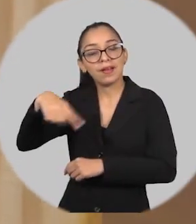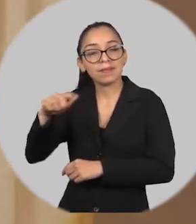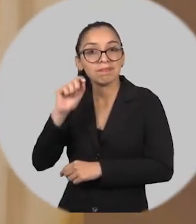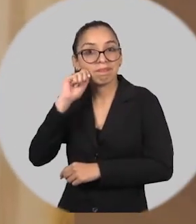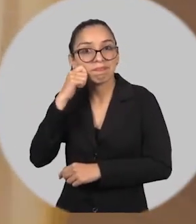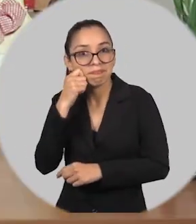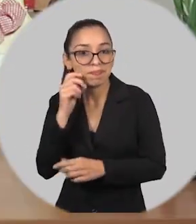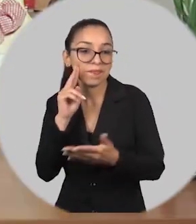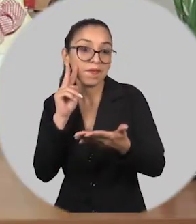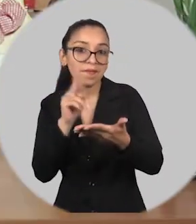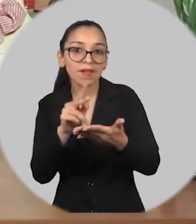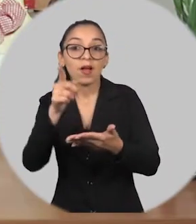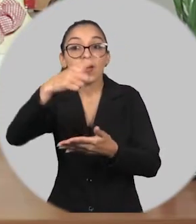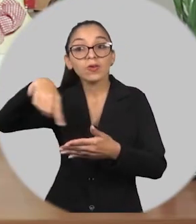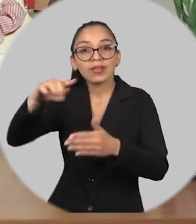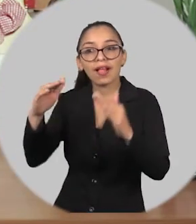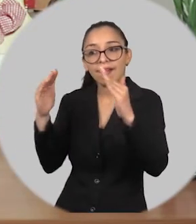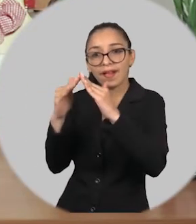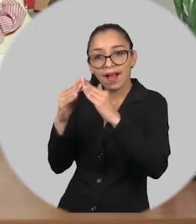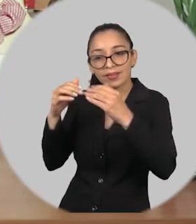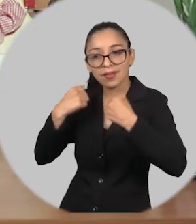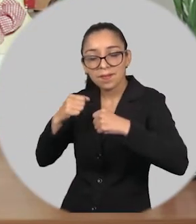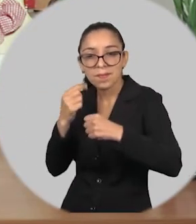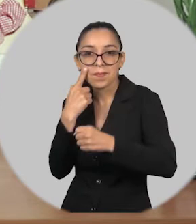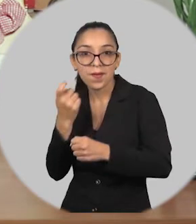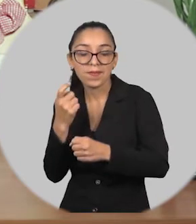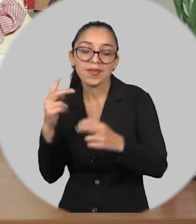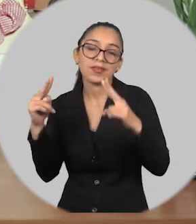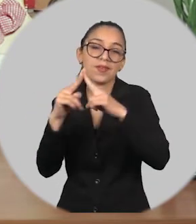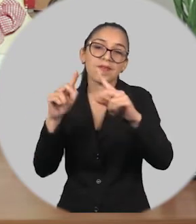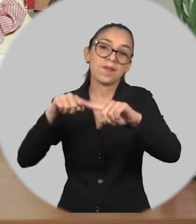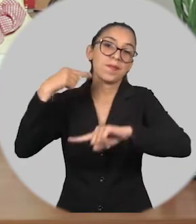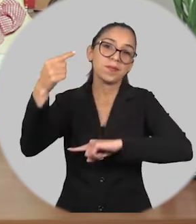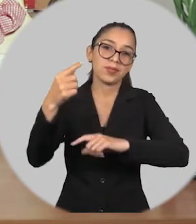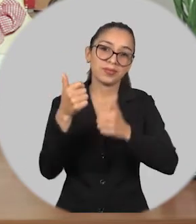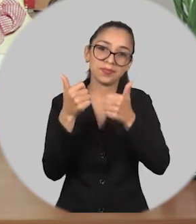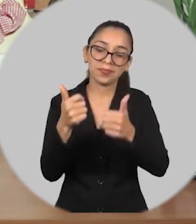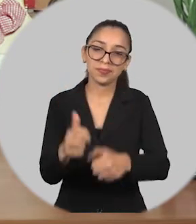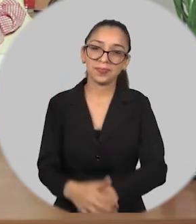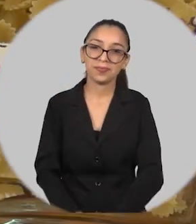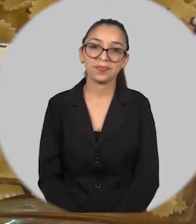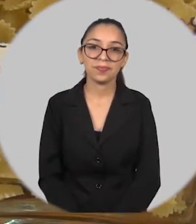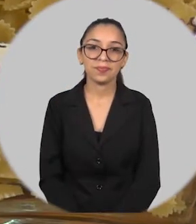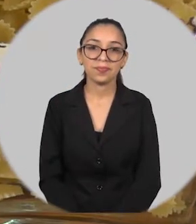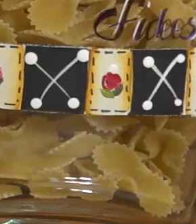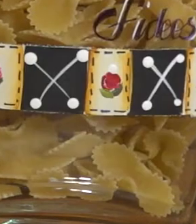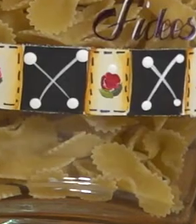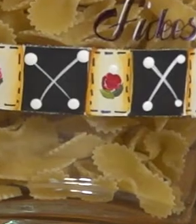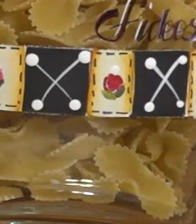Espero que les haya gustado la propuesta de hoy, que puedan hacer en sus casas, y nos vemos en un próximo programa.